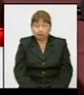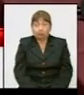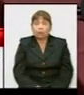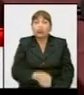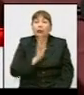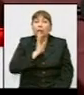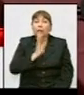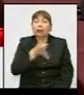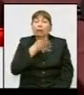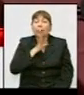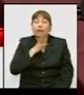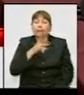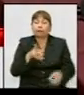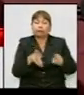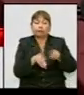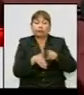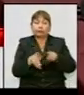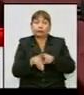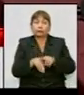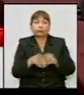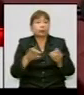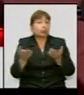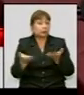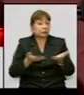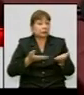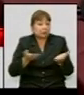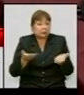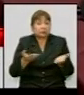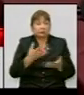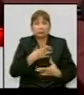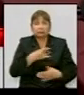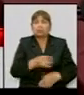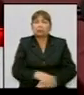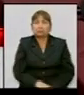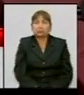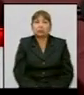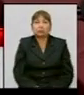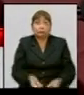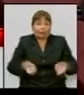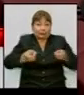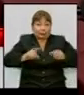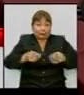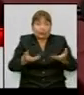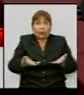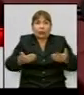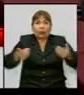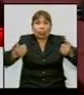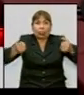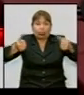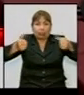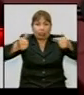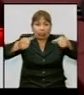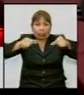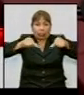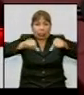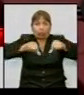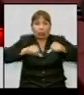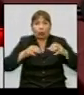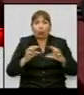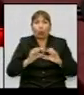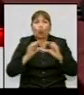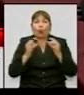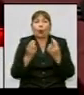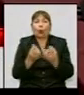tanto de información como de servicios que el Estado pueda darle al ciudadano. Cuando esto se quiebra, debe entrar una serie de conjuntos de